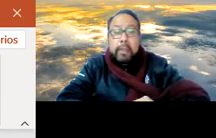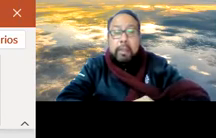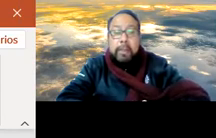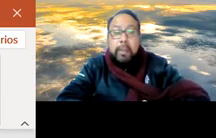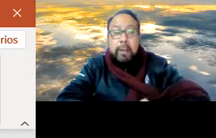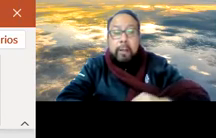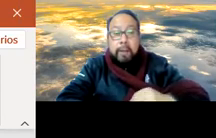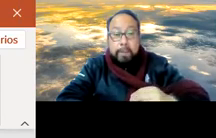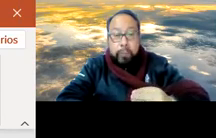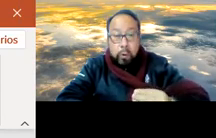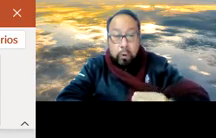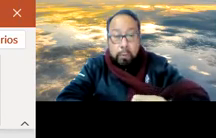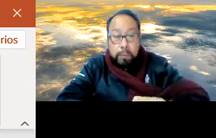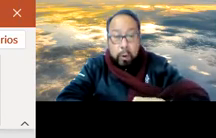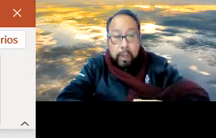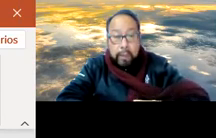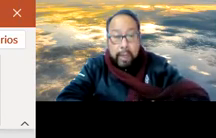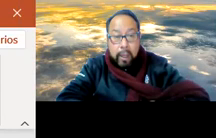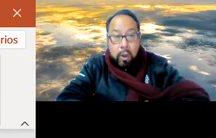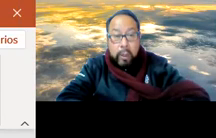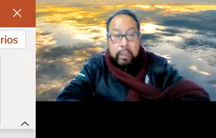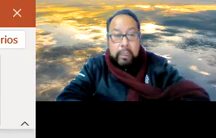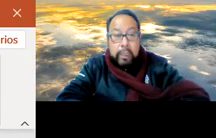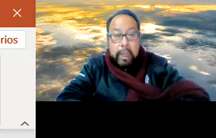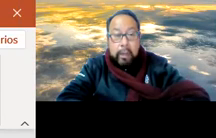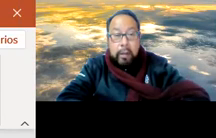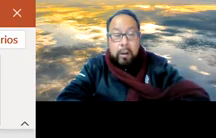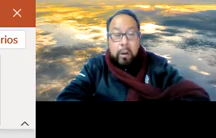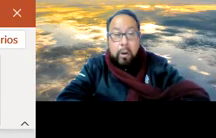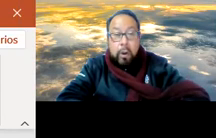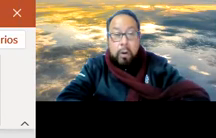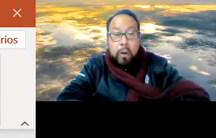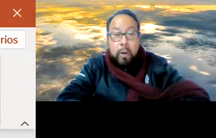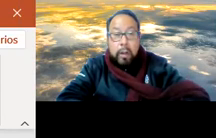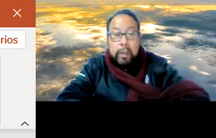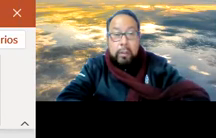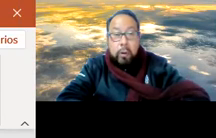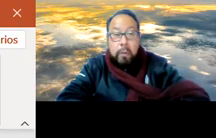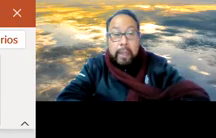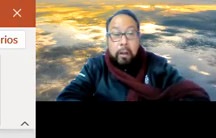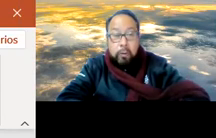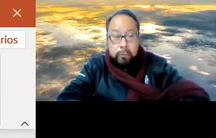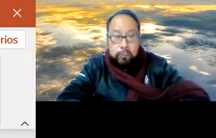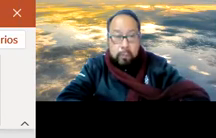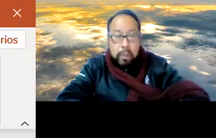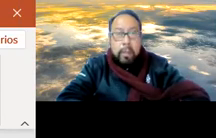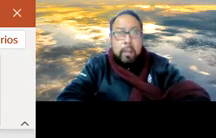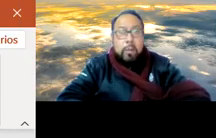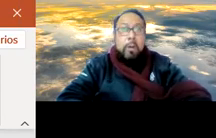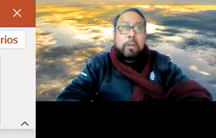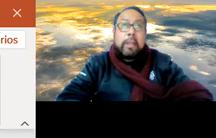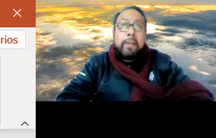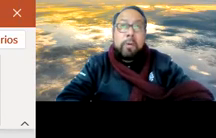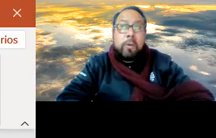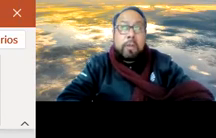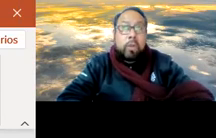para describir un problema o indicar cómo resolverlo.